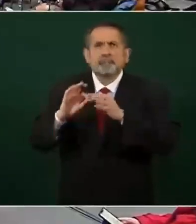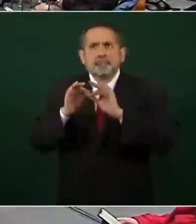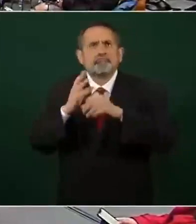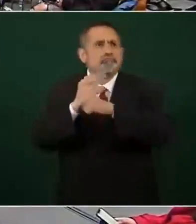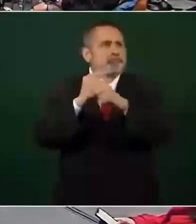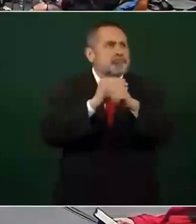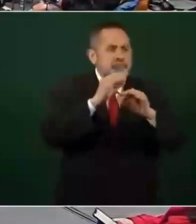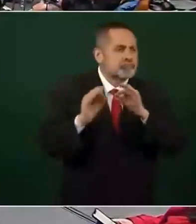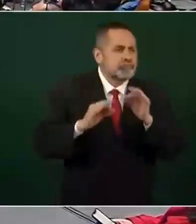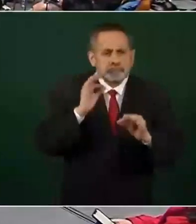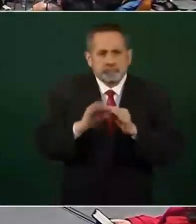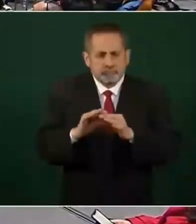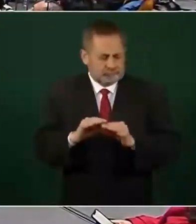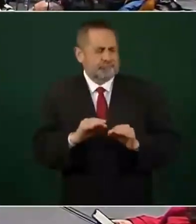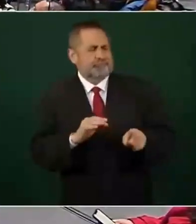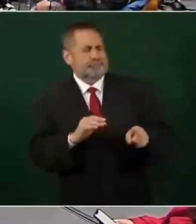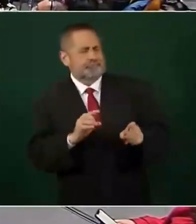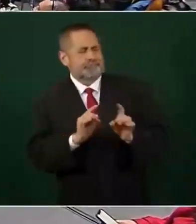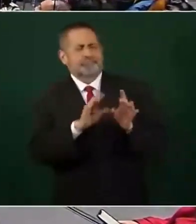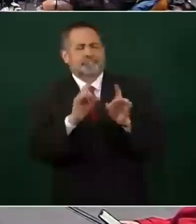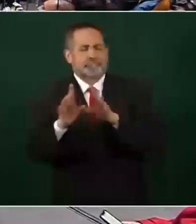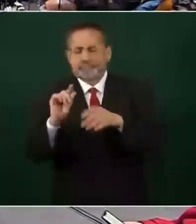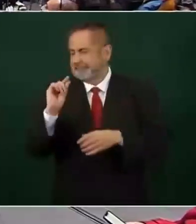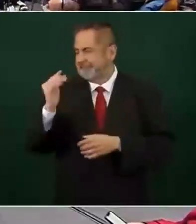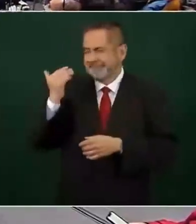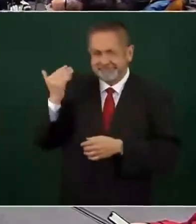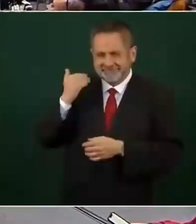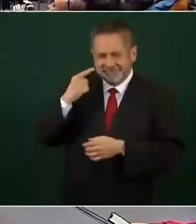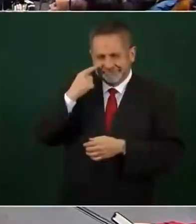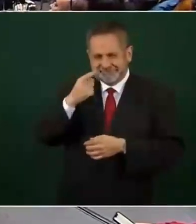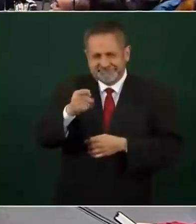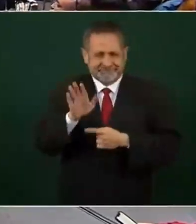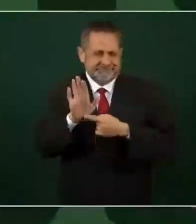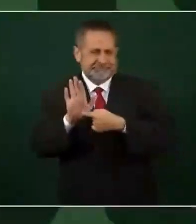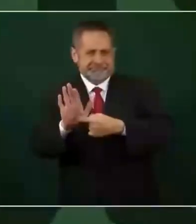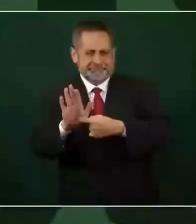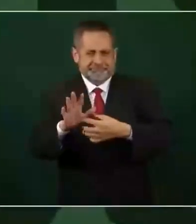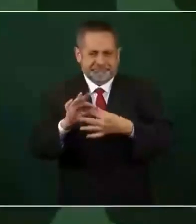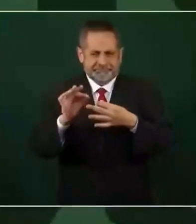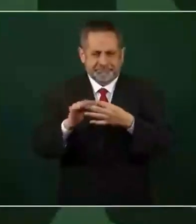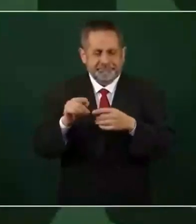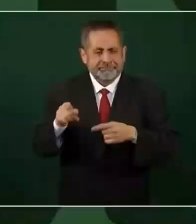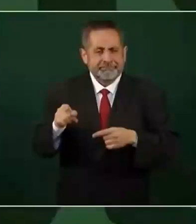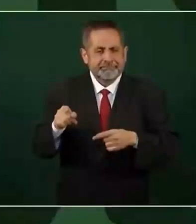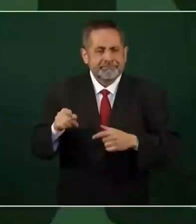que presentar. Hace unos días se mostró unos